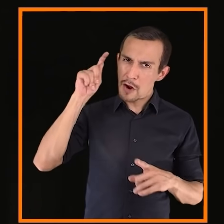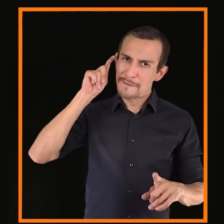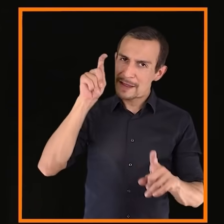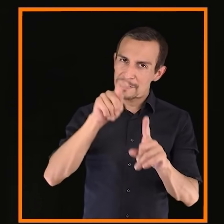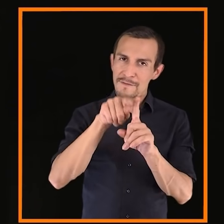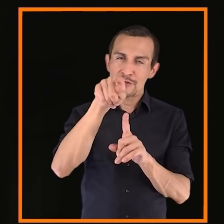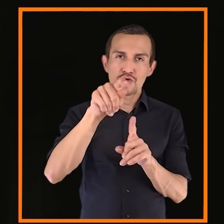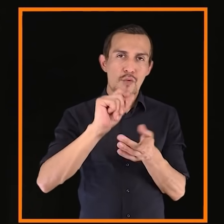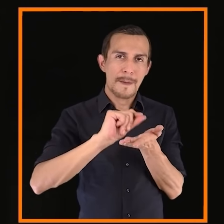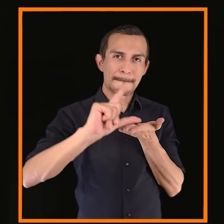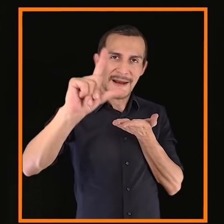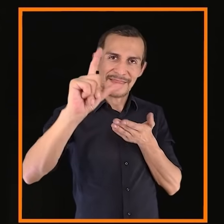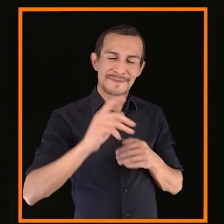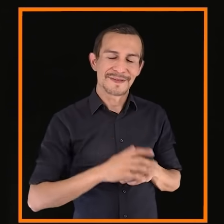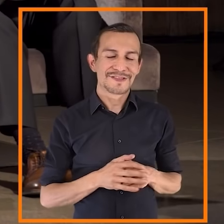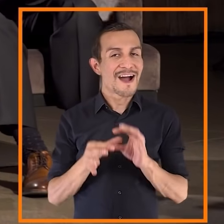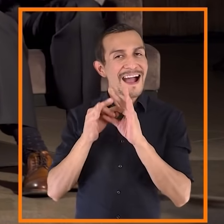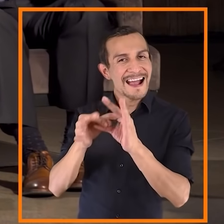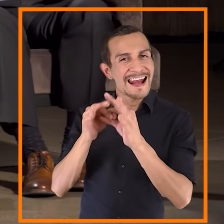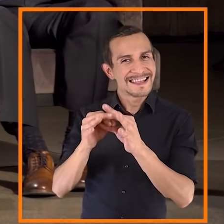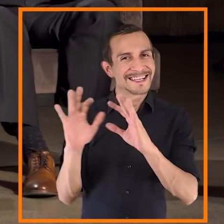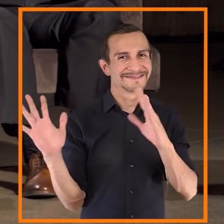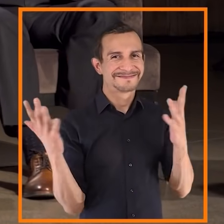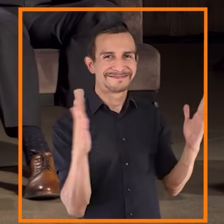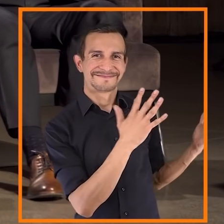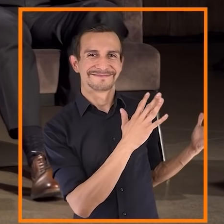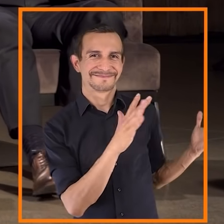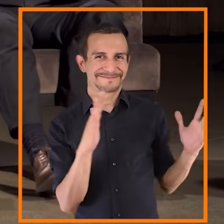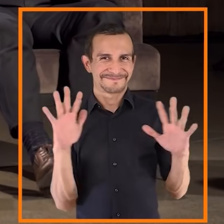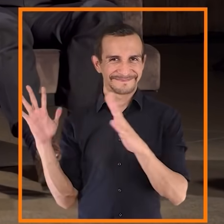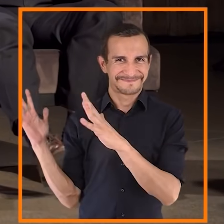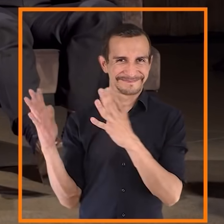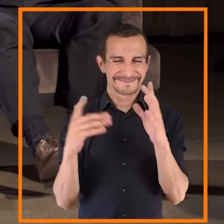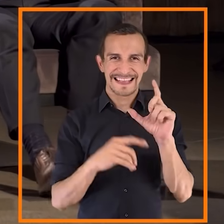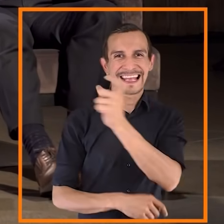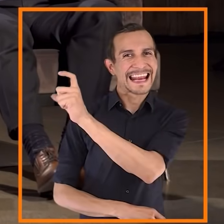propósito de tu emprendimiento. Gracias. Muchas felicidades.